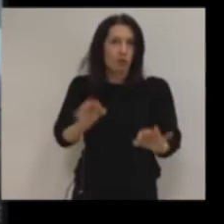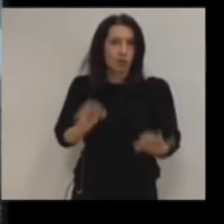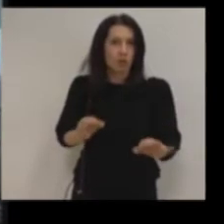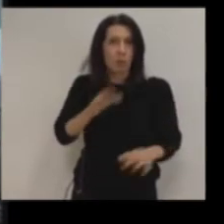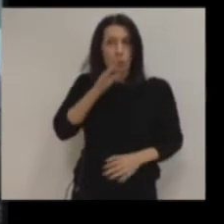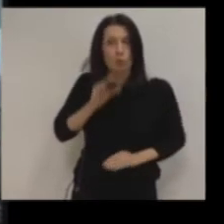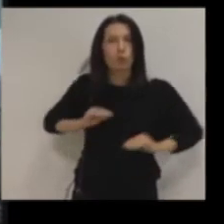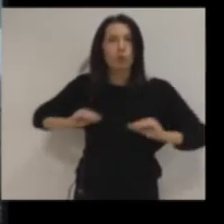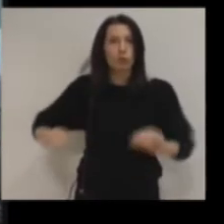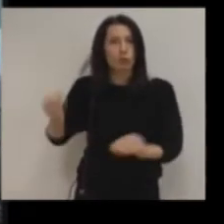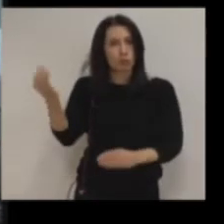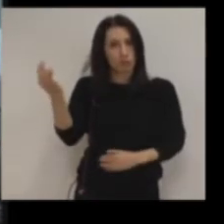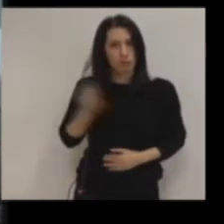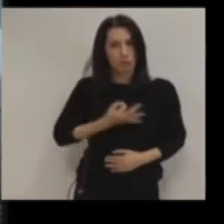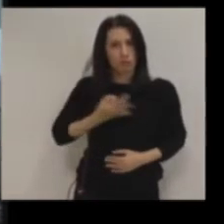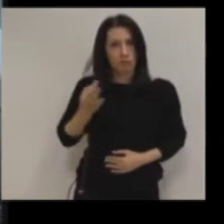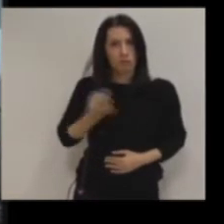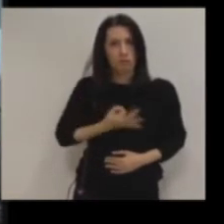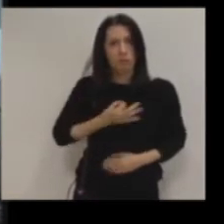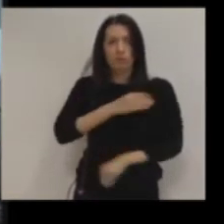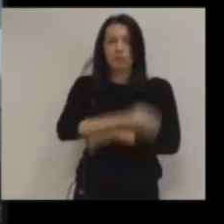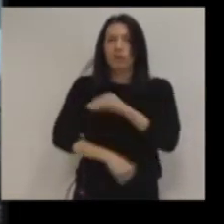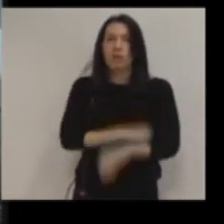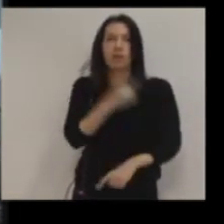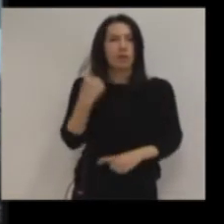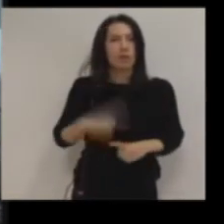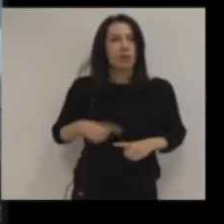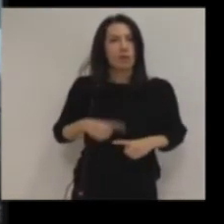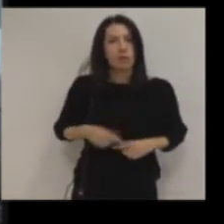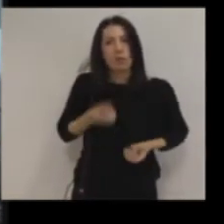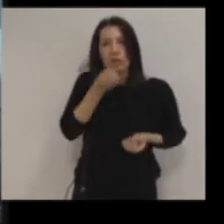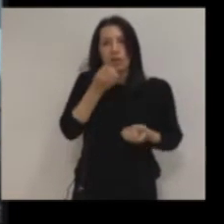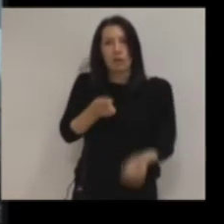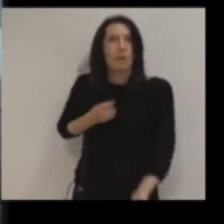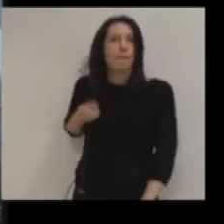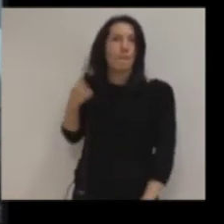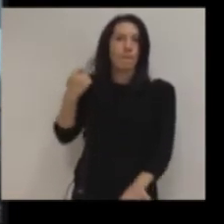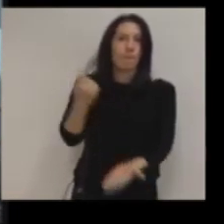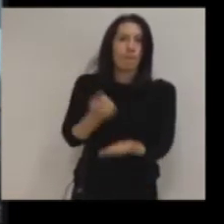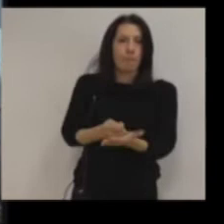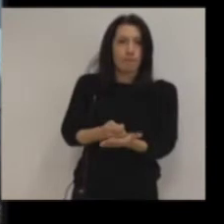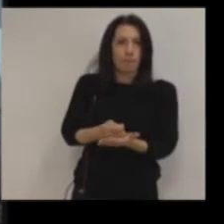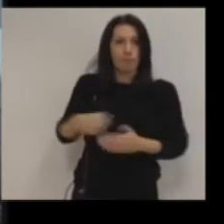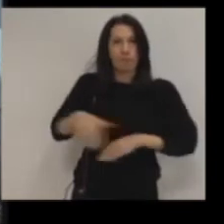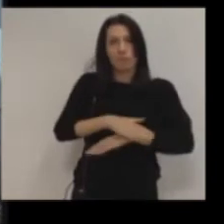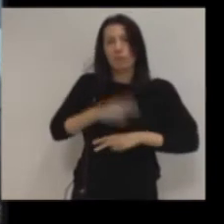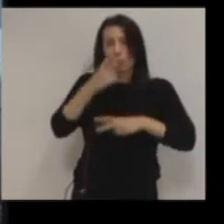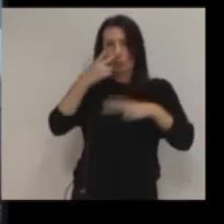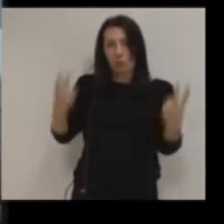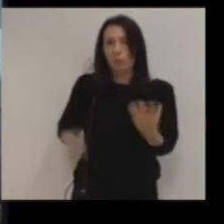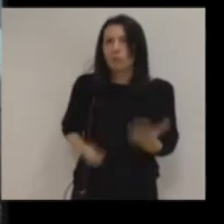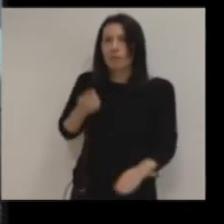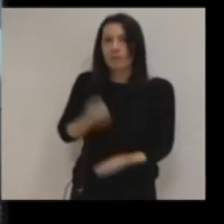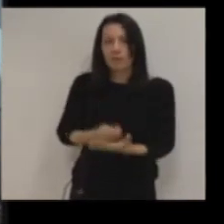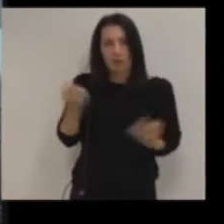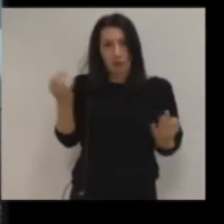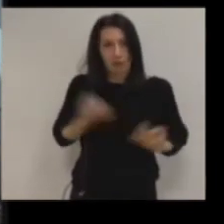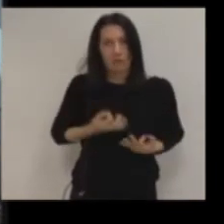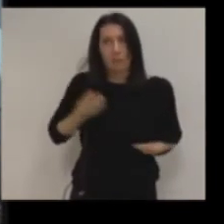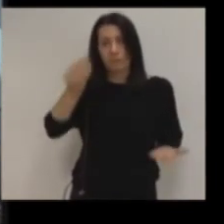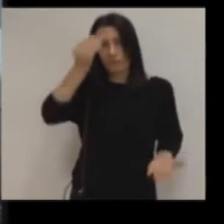un deber ciudadano, el hacer las aportaciones a las arcas públicas con sus contribuciones. En este